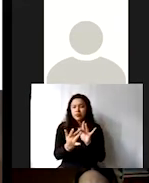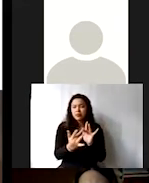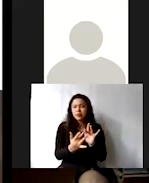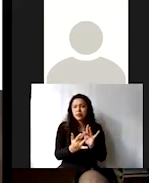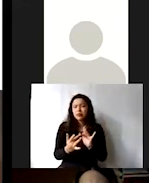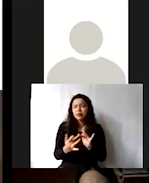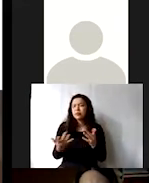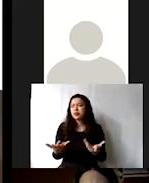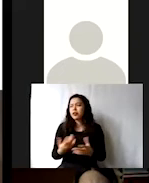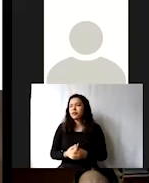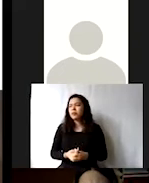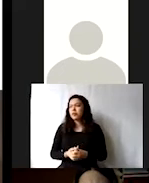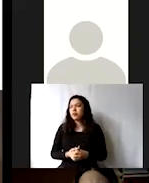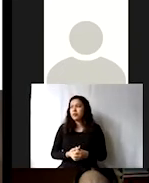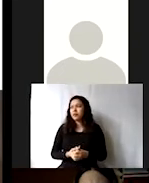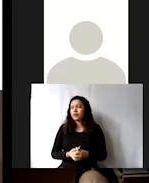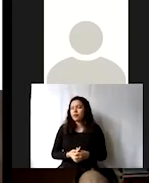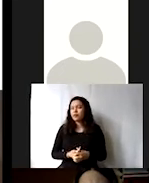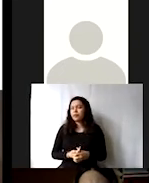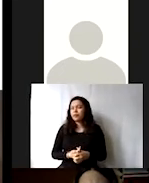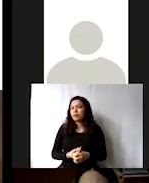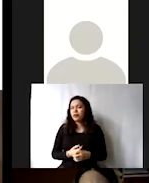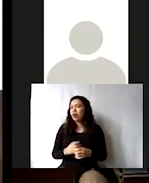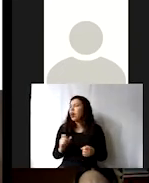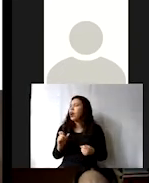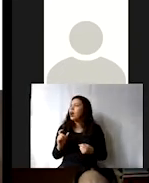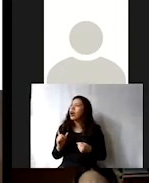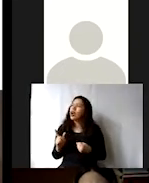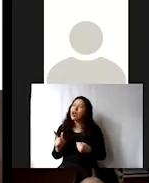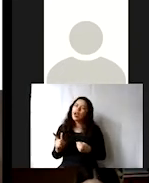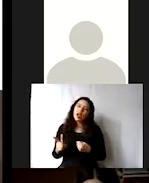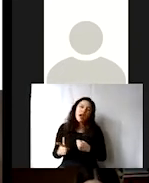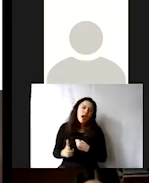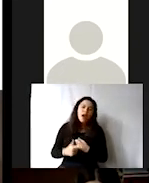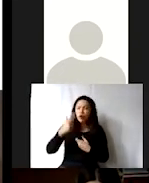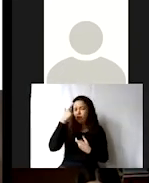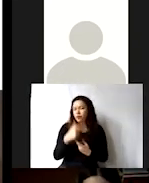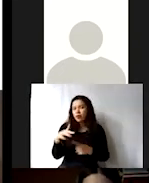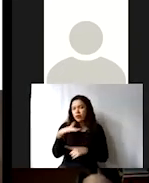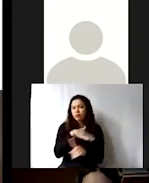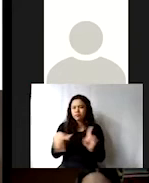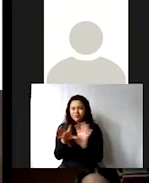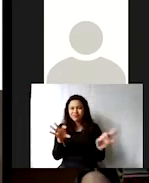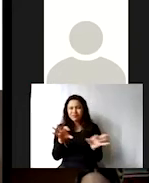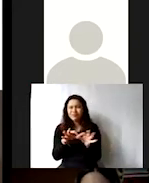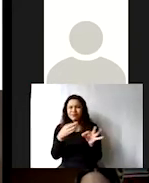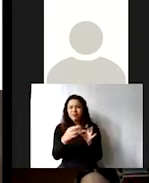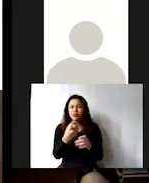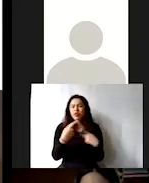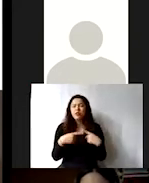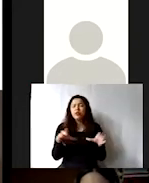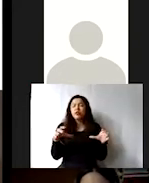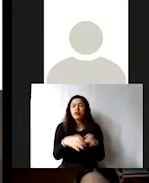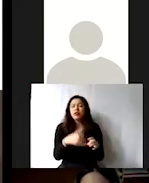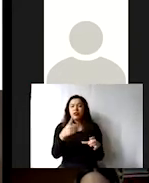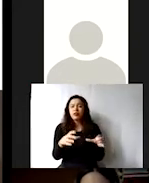un quehacer solo para cumplir una situación de una persona o de un grupo de personas, sino